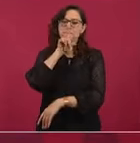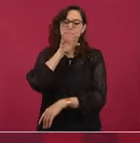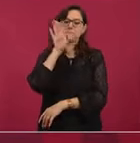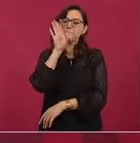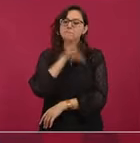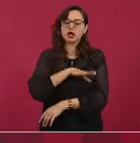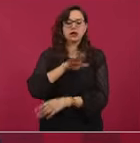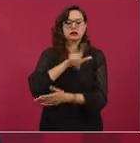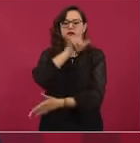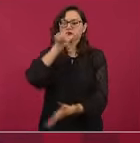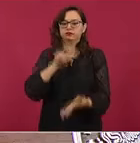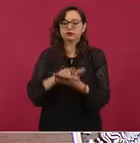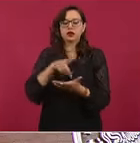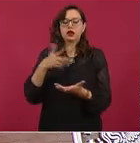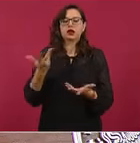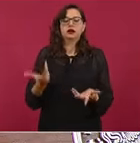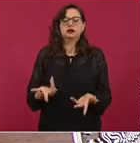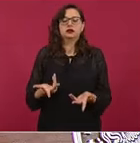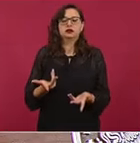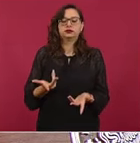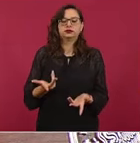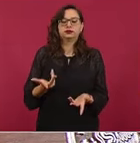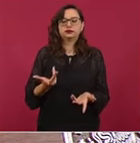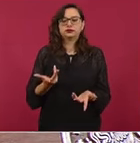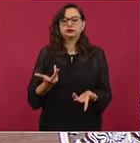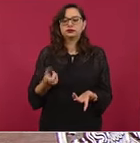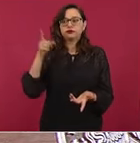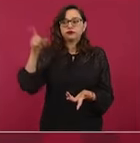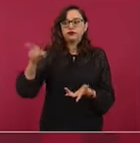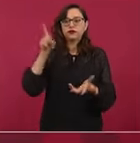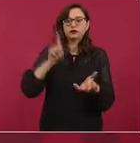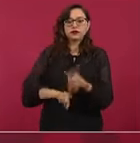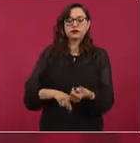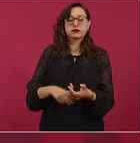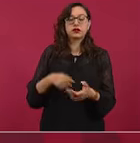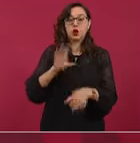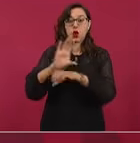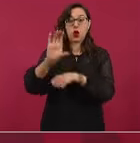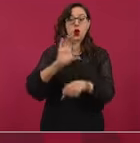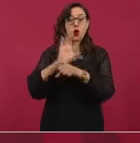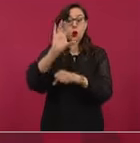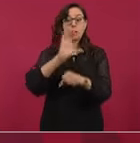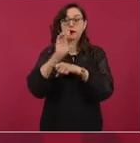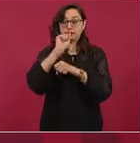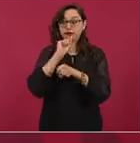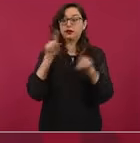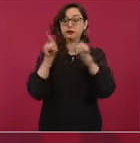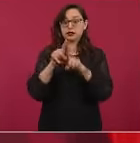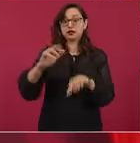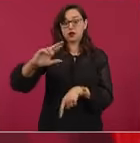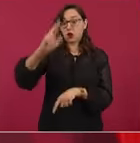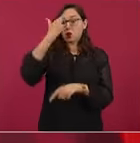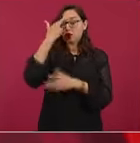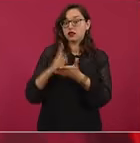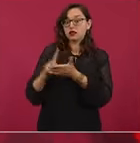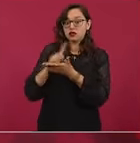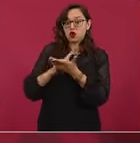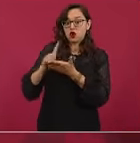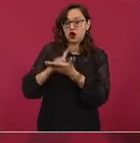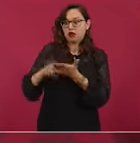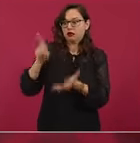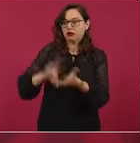había la violencia del narcotráfico en Colombia y se hablaba con un